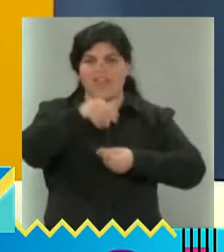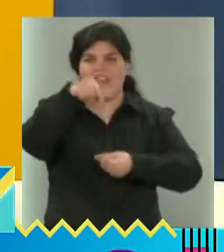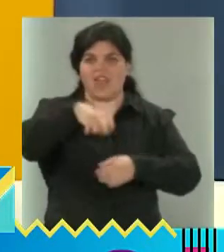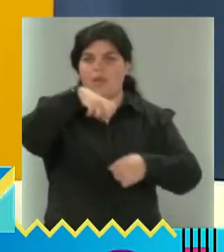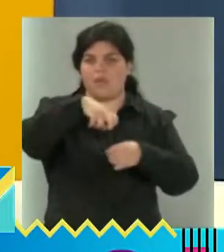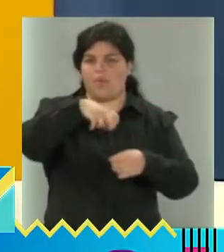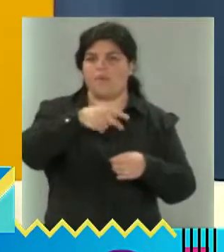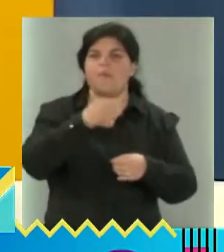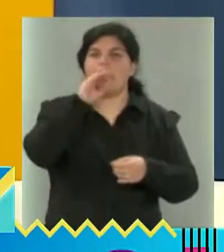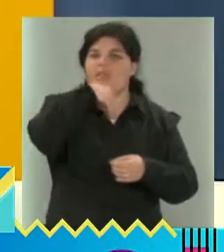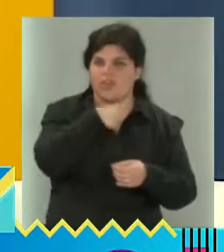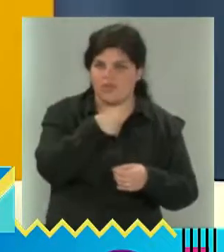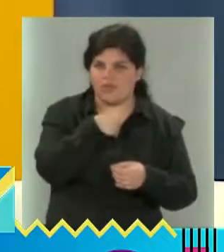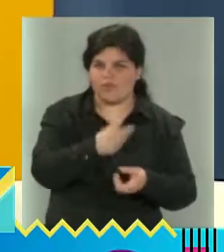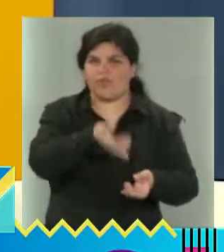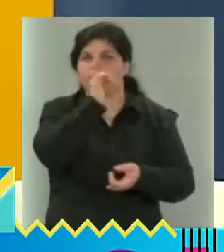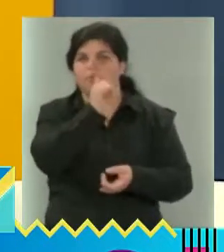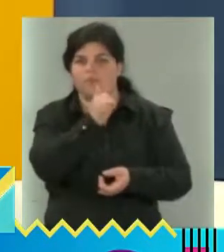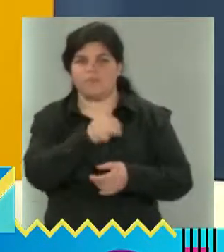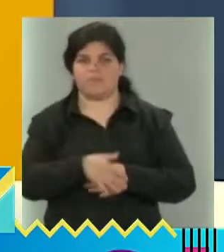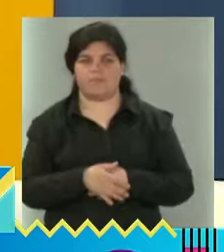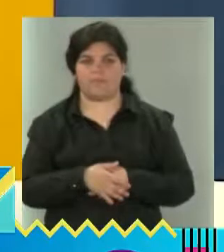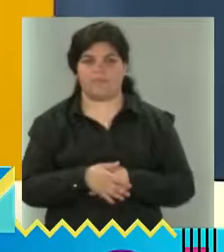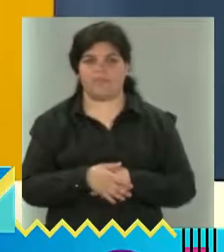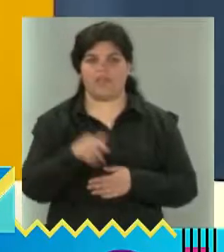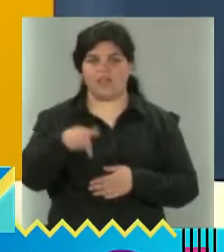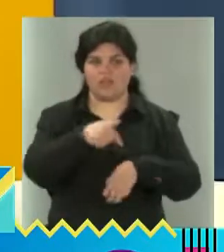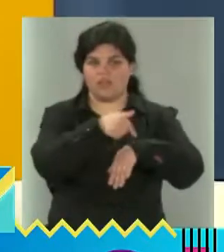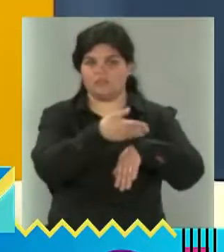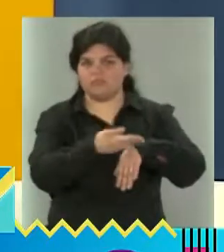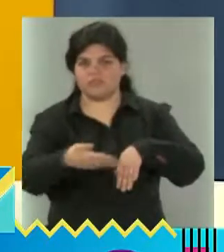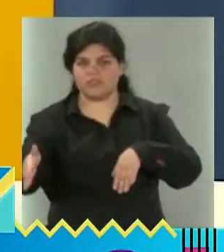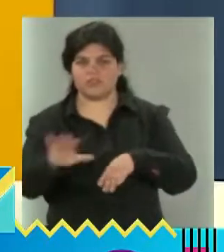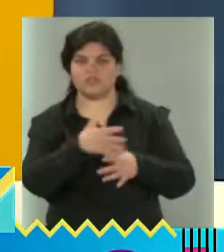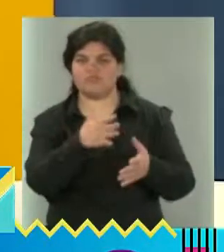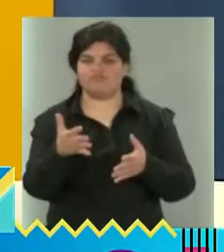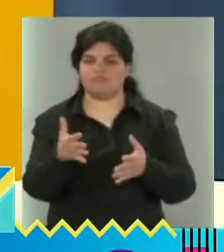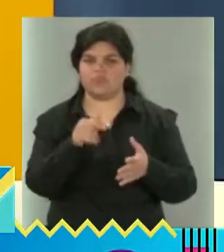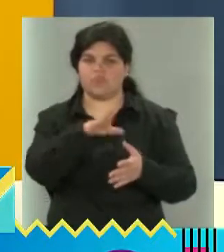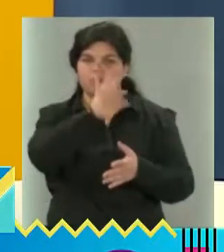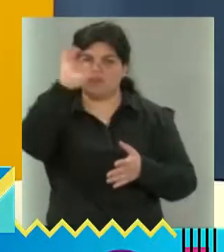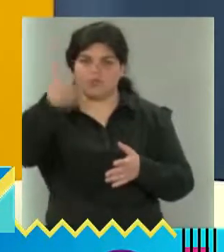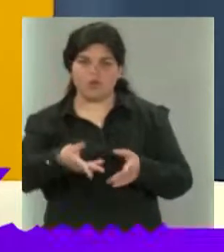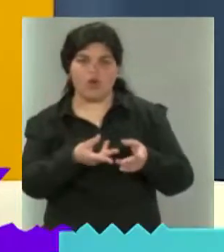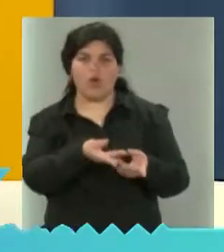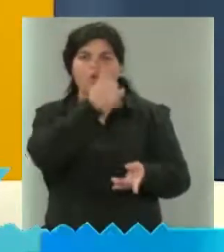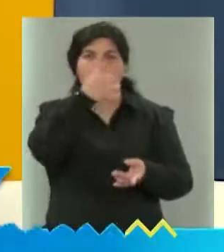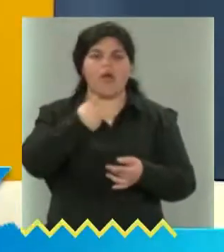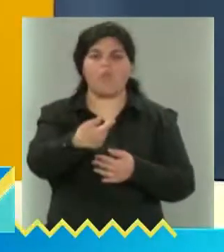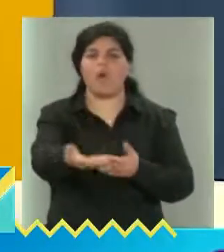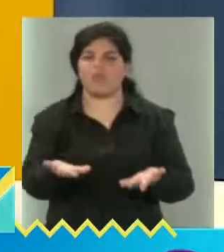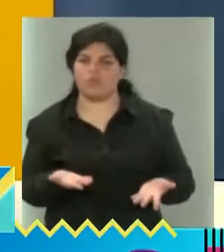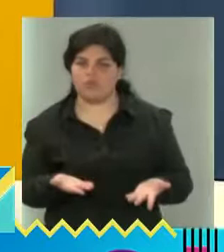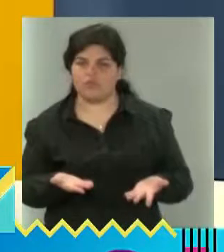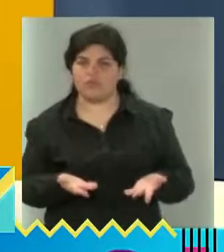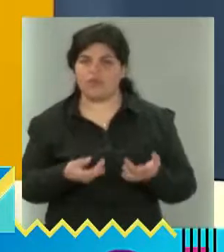corrido nos saca una oportunidad de consumo en el día, prácticamente nos disminuye el 50% de las posibilidades de consumo. Y como dijo recién, la cerveza